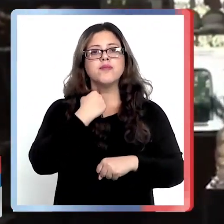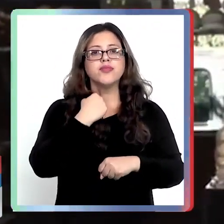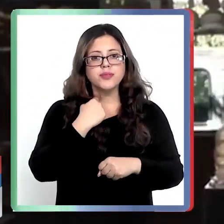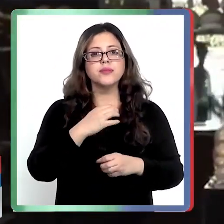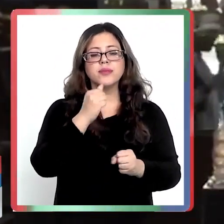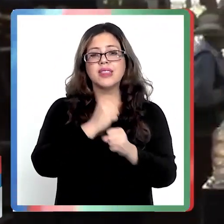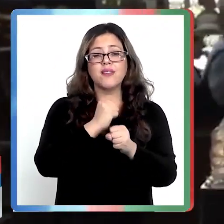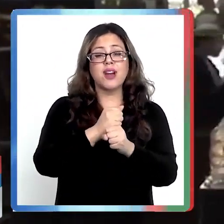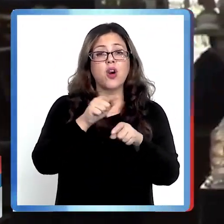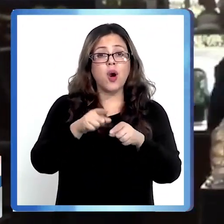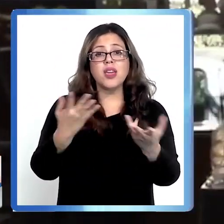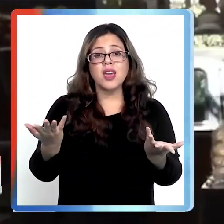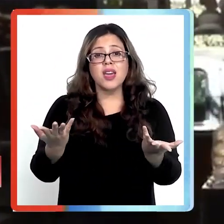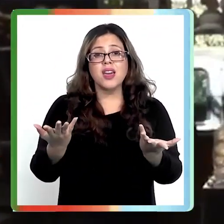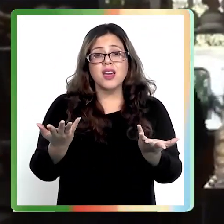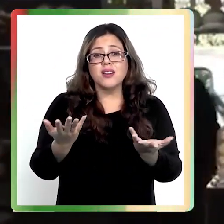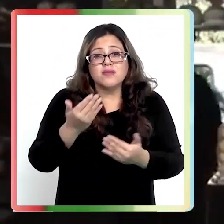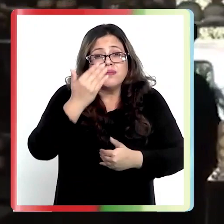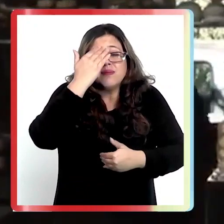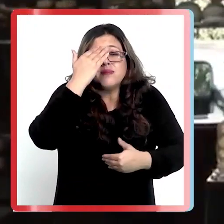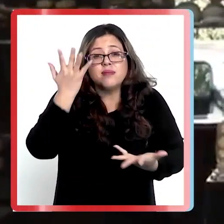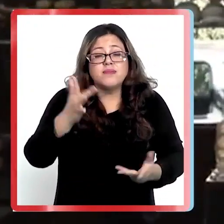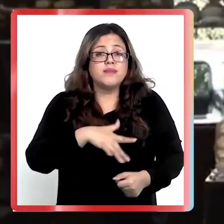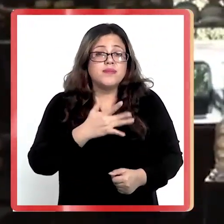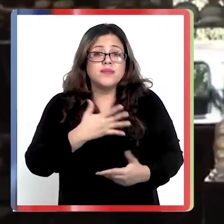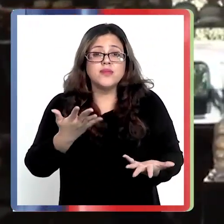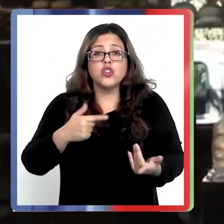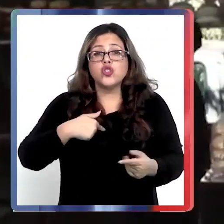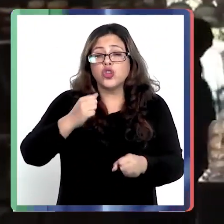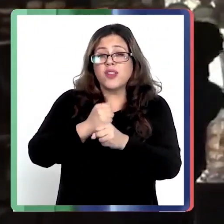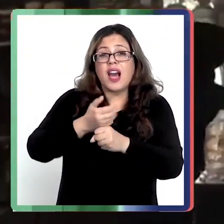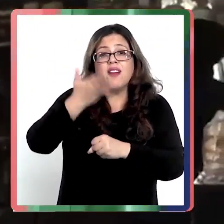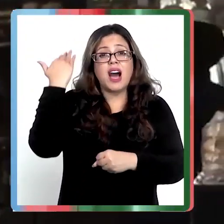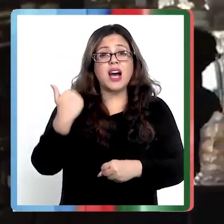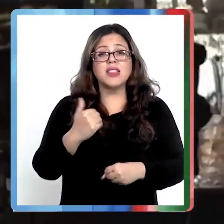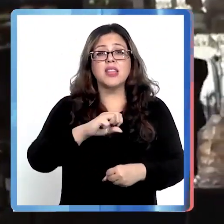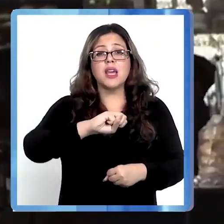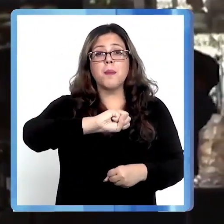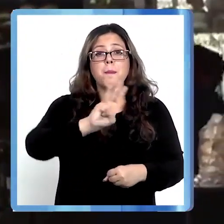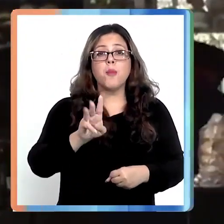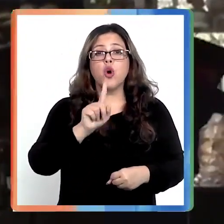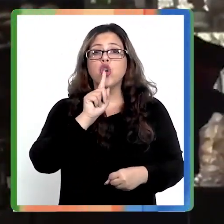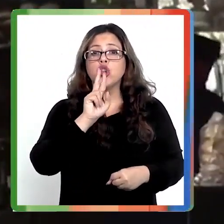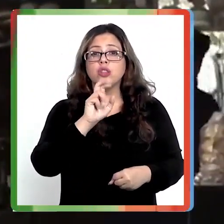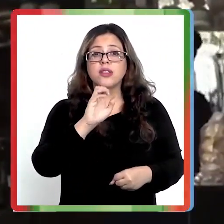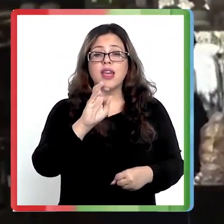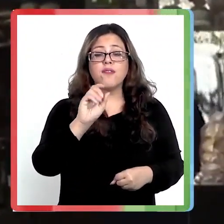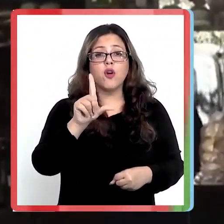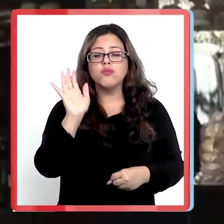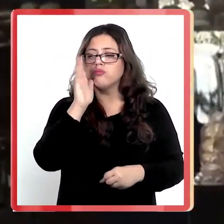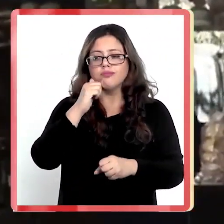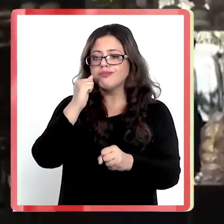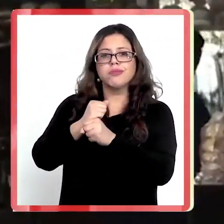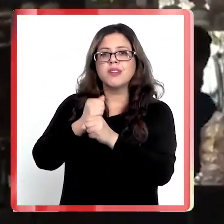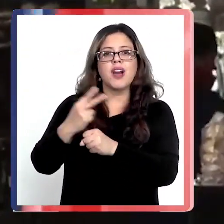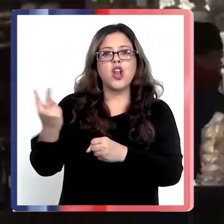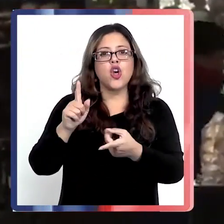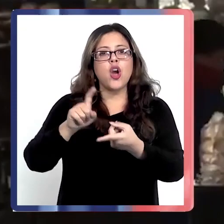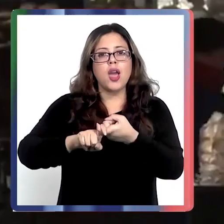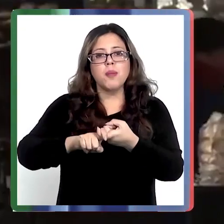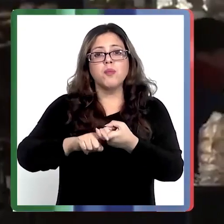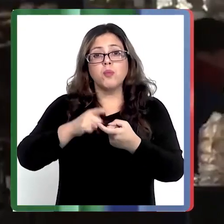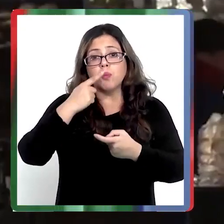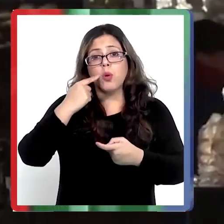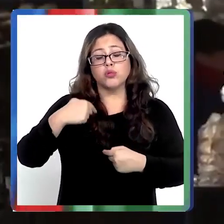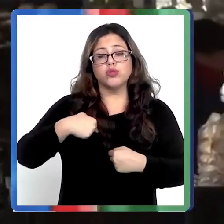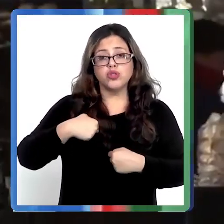que los trabajos colapsaron. Lamentablemente yo trabajaba en el mall del Trébol y quedamos sin pega los dos, tanto